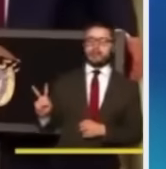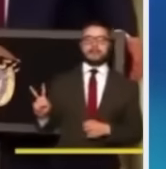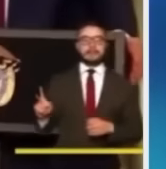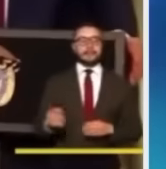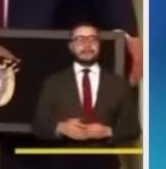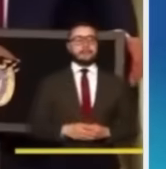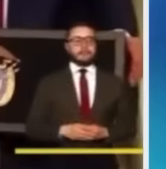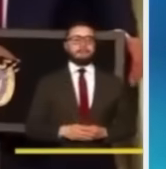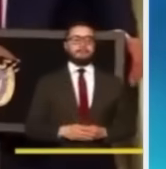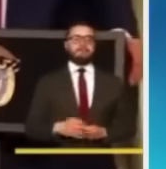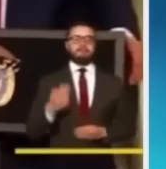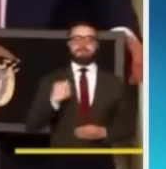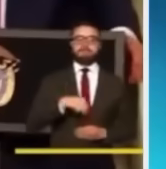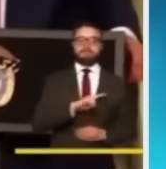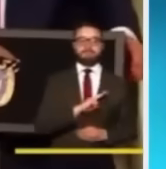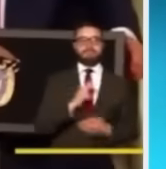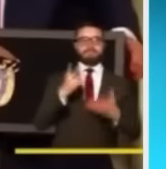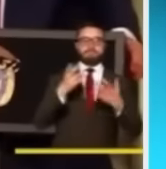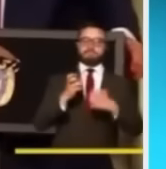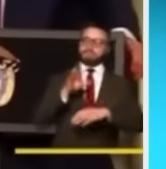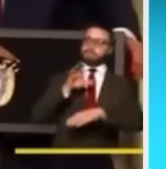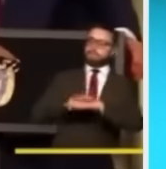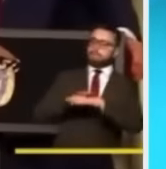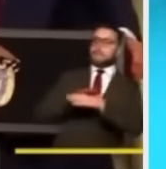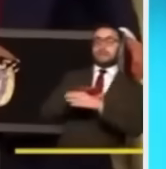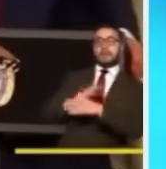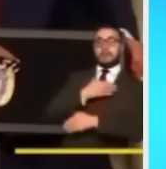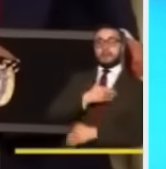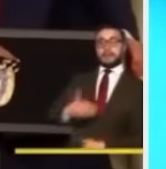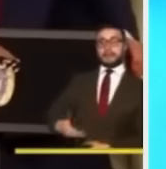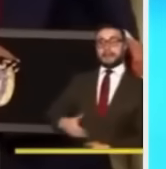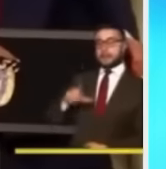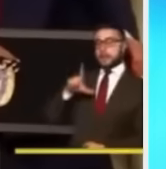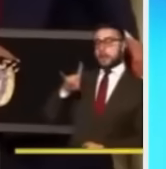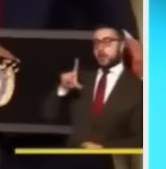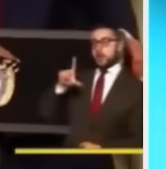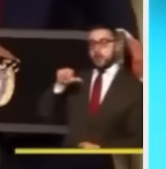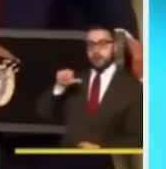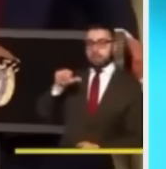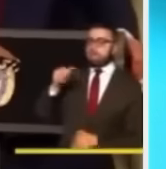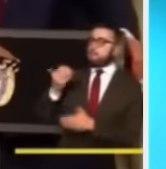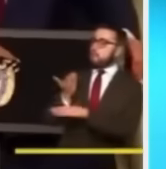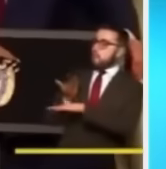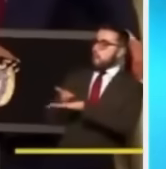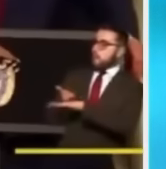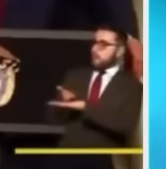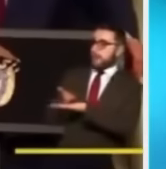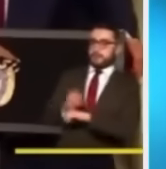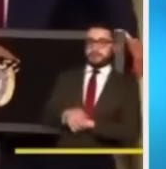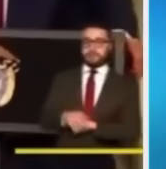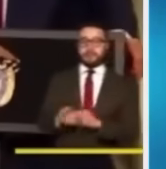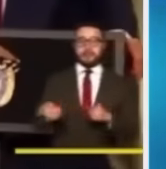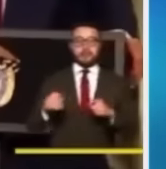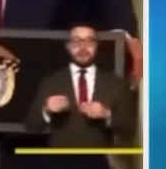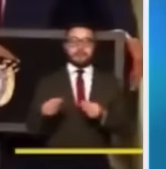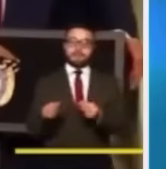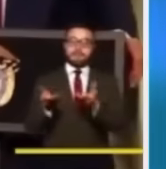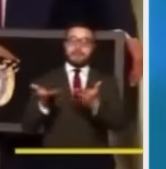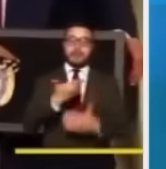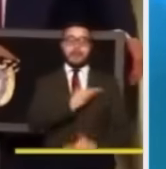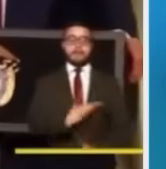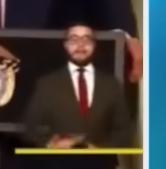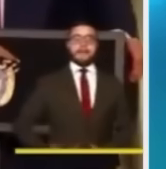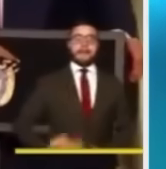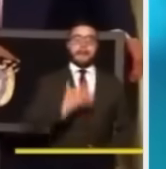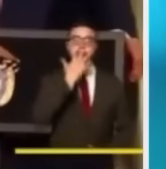candidatura la candidatura de Colombia para que formen parte de ese grupo y en lo personal podríamos ver podríamos ver a un